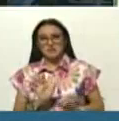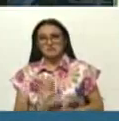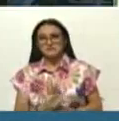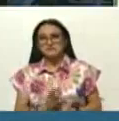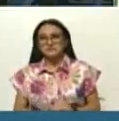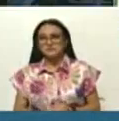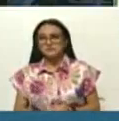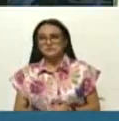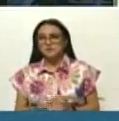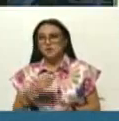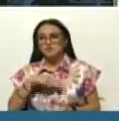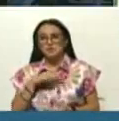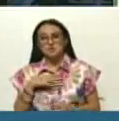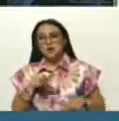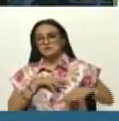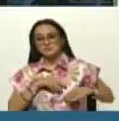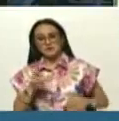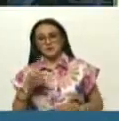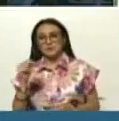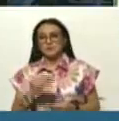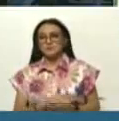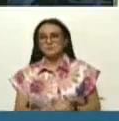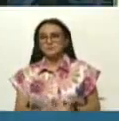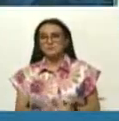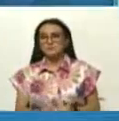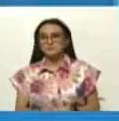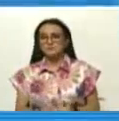Creo, no sé, me lo dice el instinto,